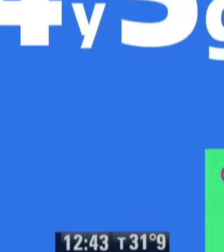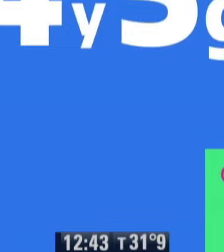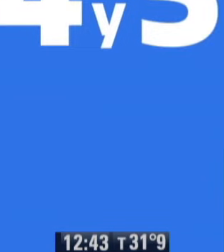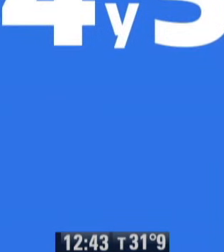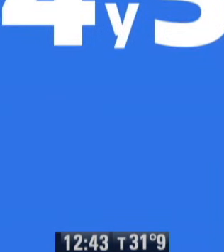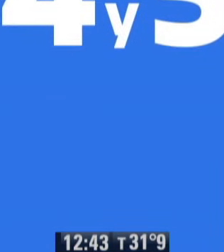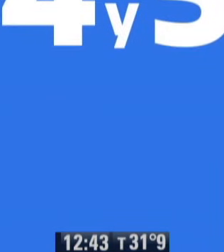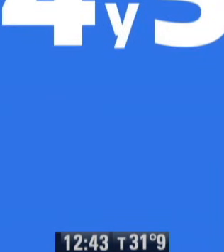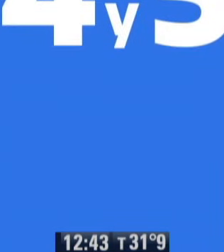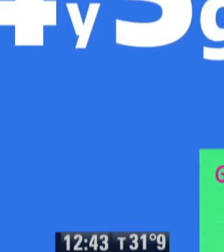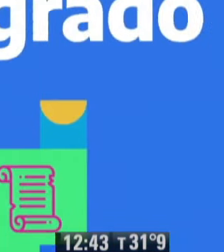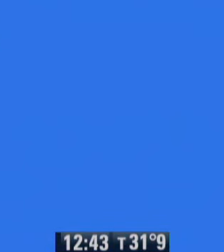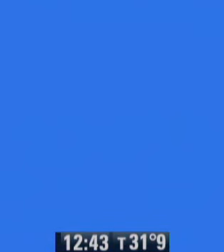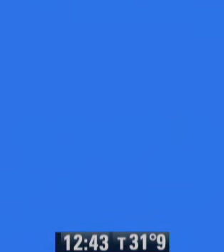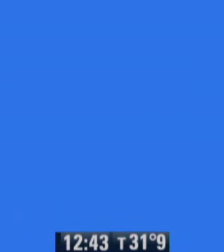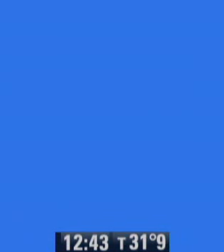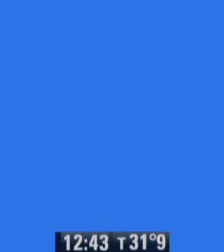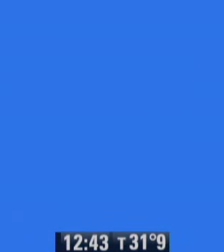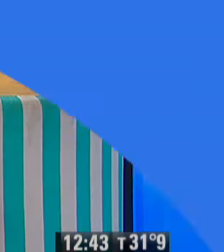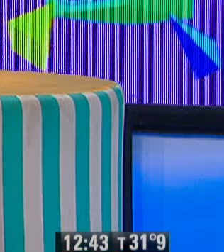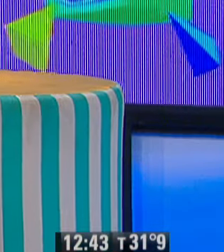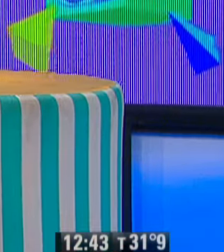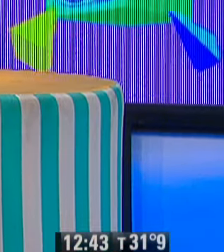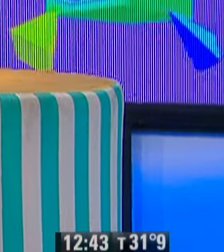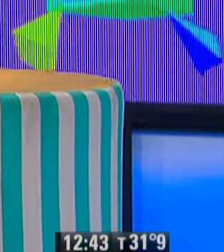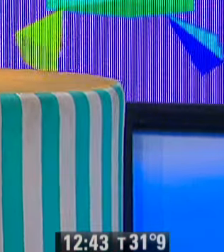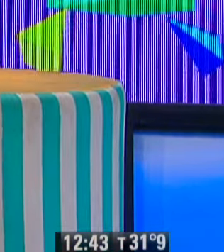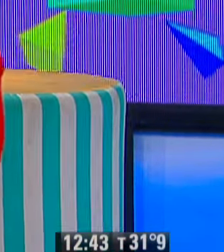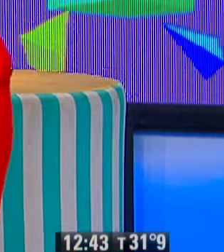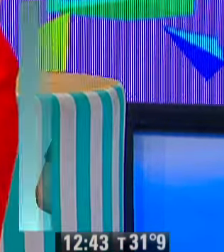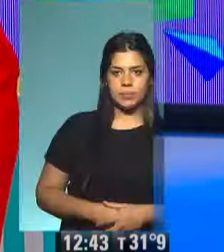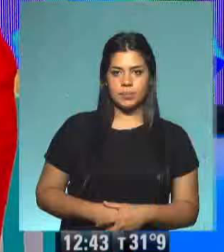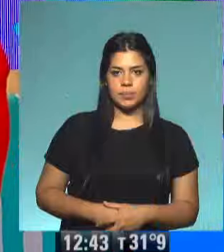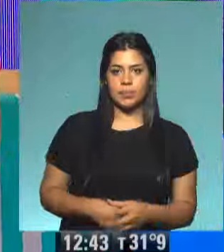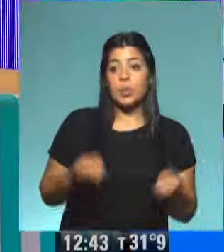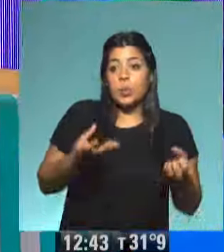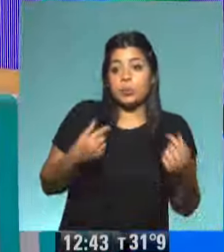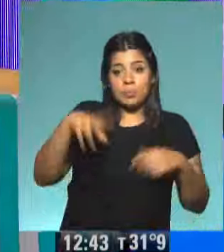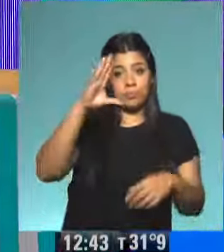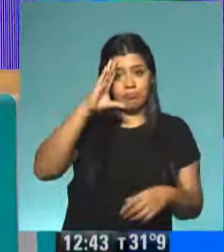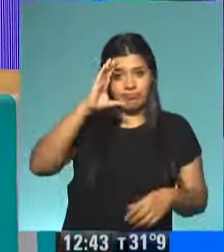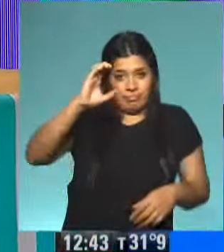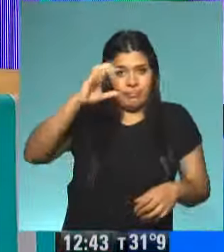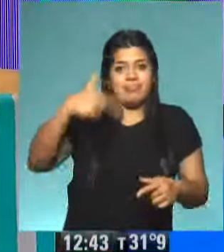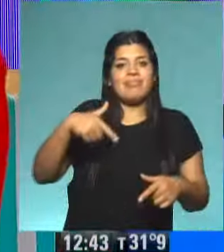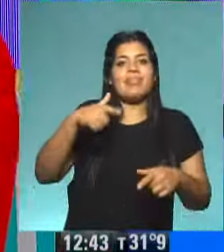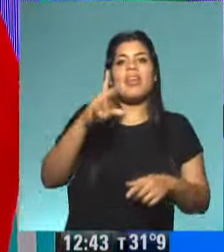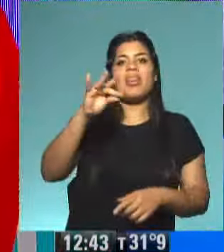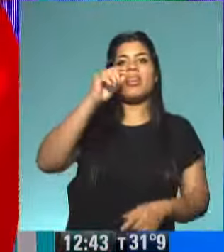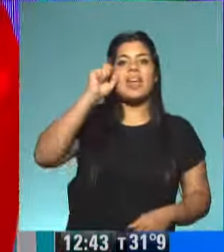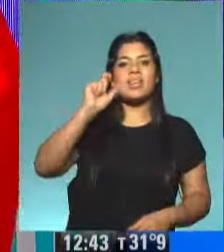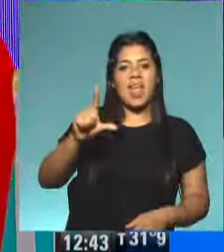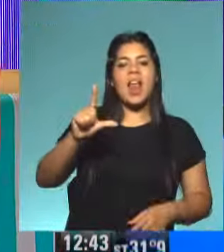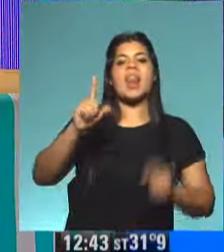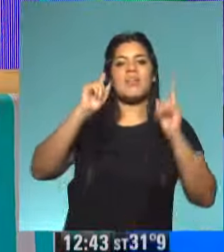Olvidar esa saludar a nuestro maestro Daniel Carvajal, que fue